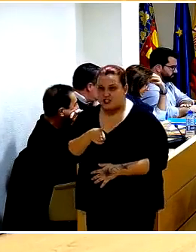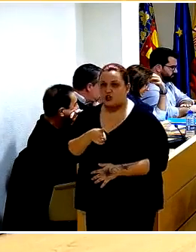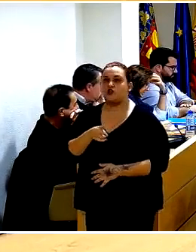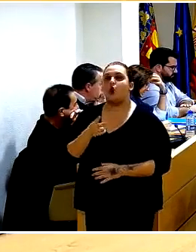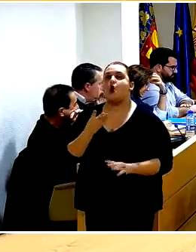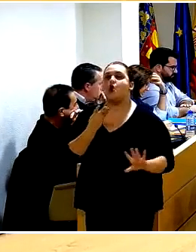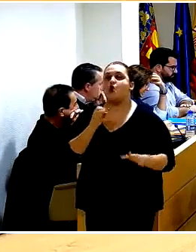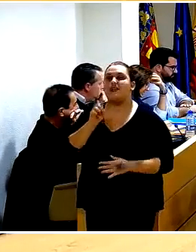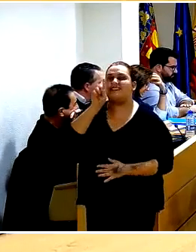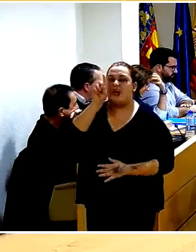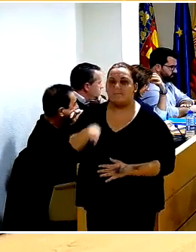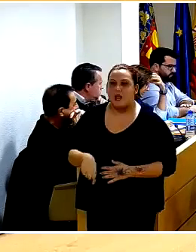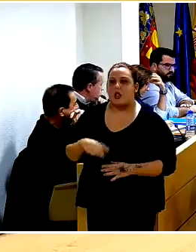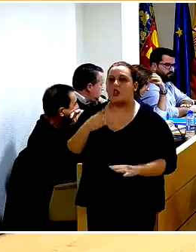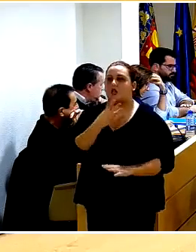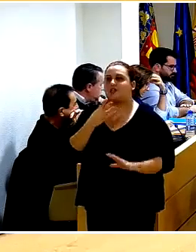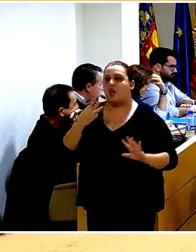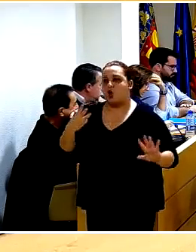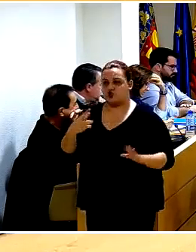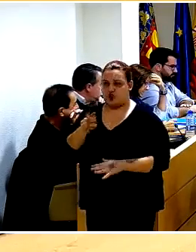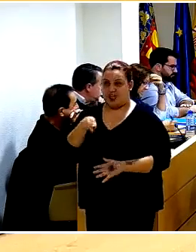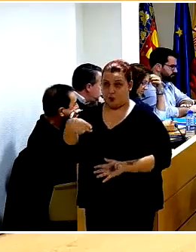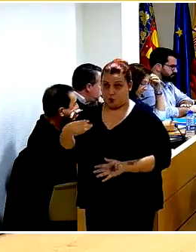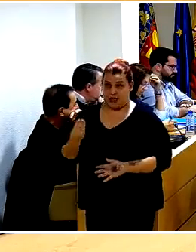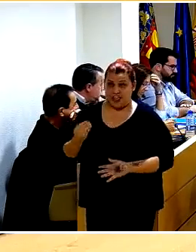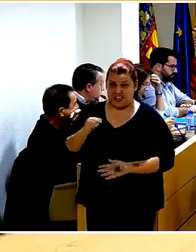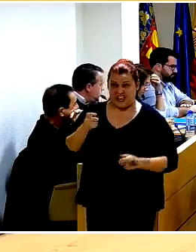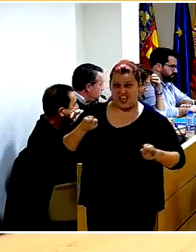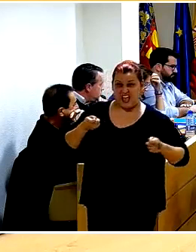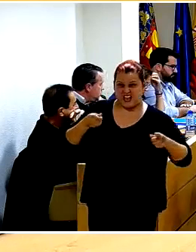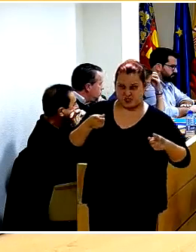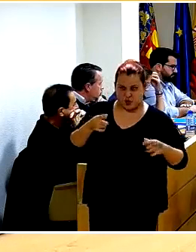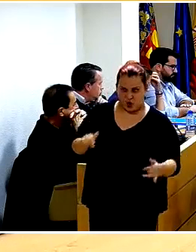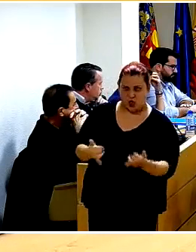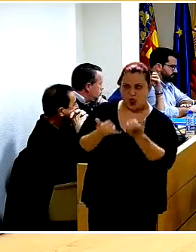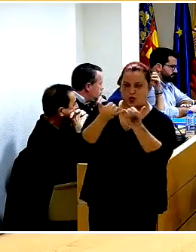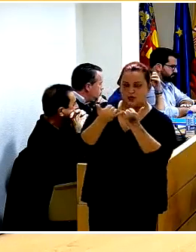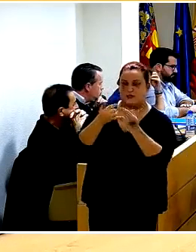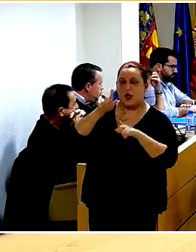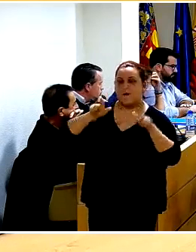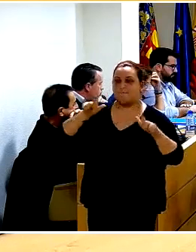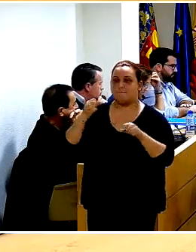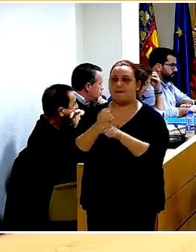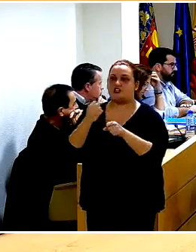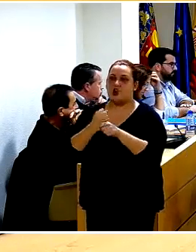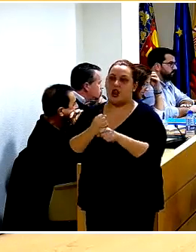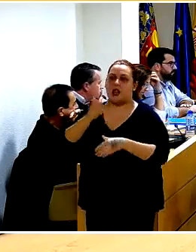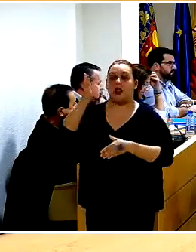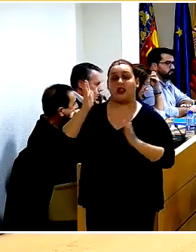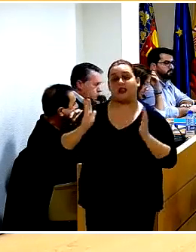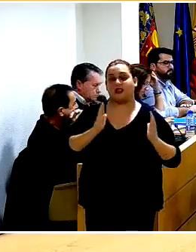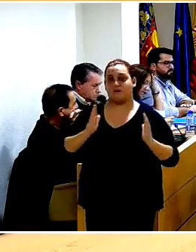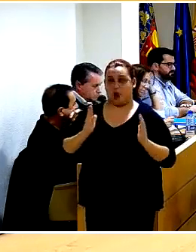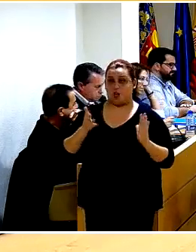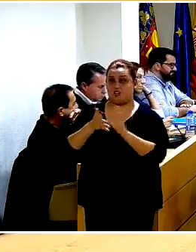293.038. A lo que hay que añadir otro gasto suplementario, que es el personal eventual. El personal eventual son los